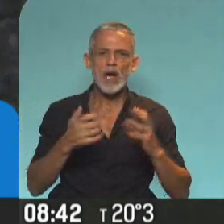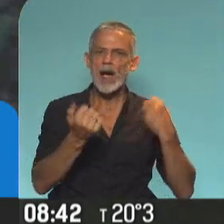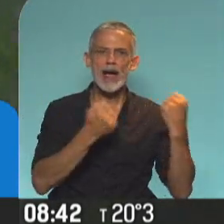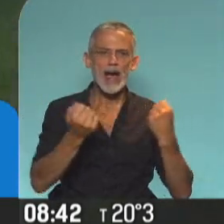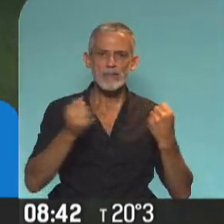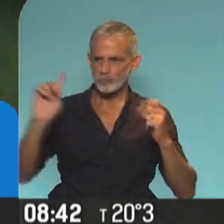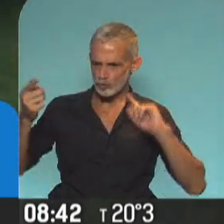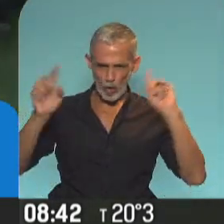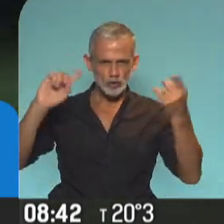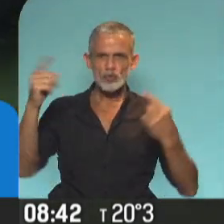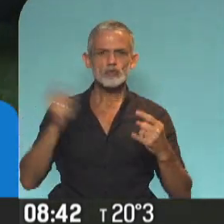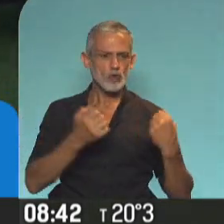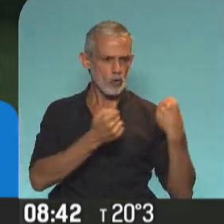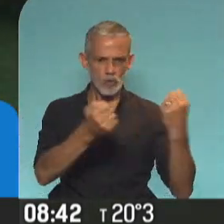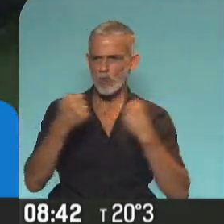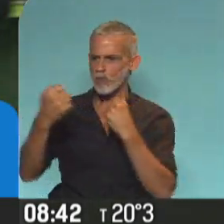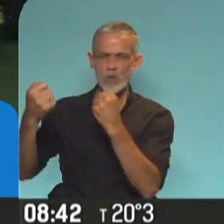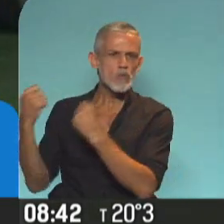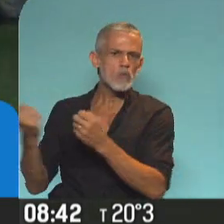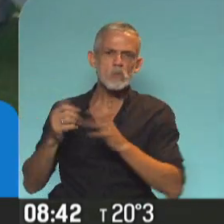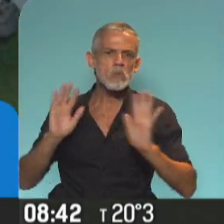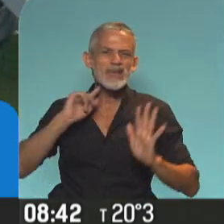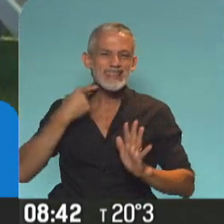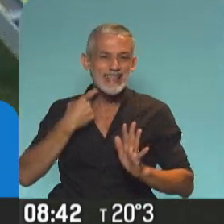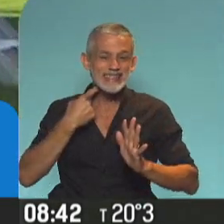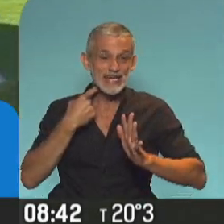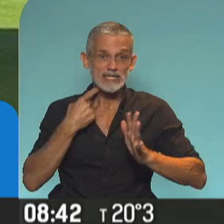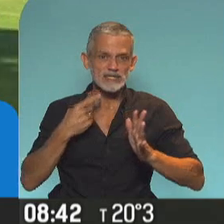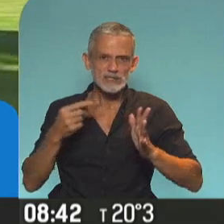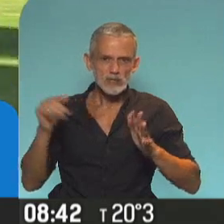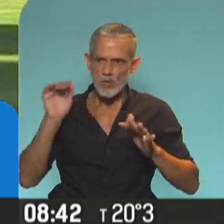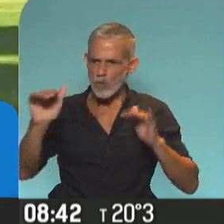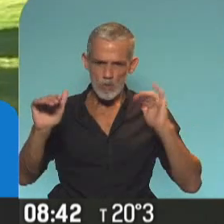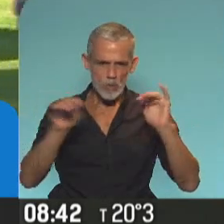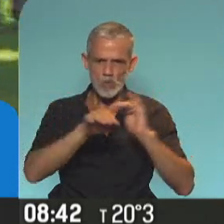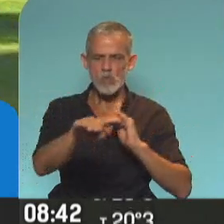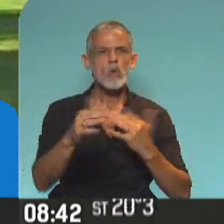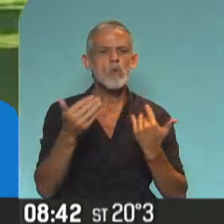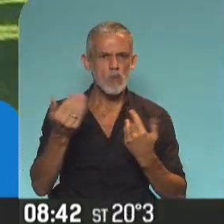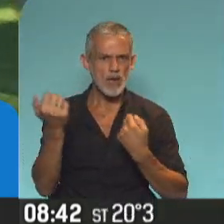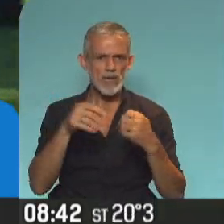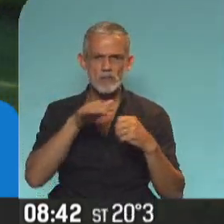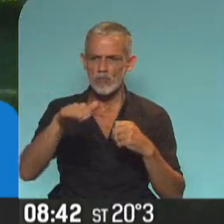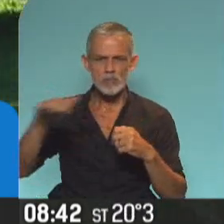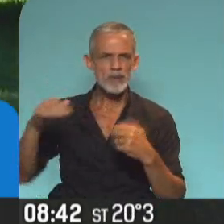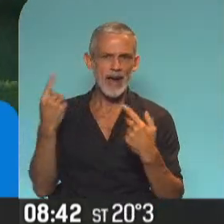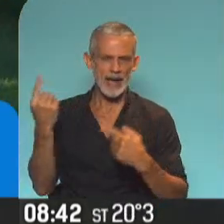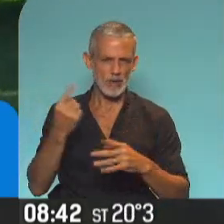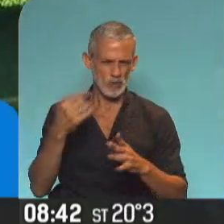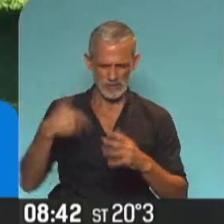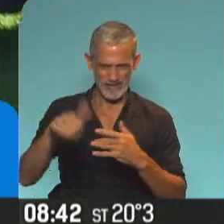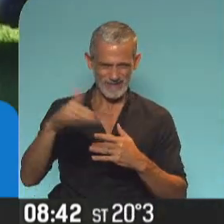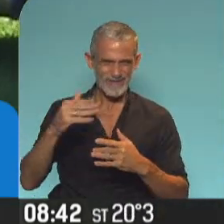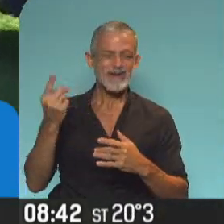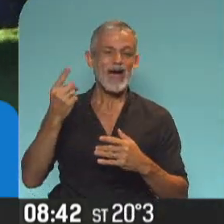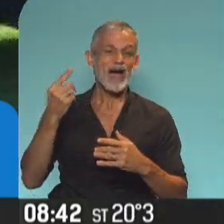se va moviendo junto a estas 13 y componen todo el hospital en instantes el jefe de gabinete santiago